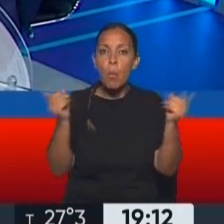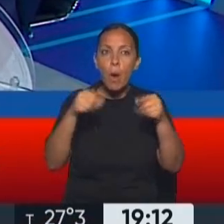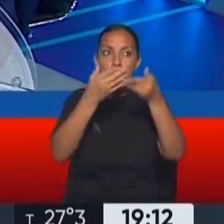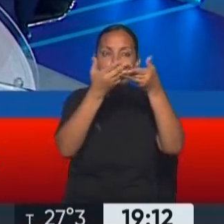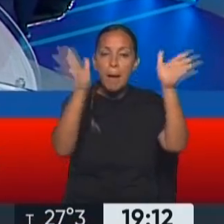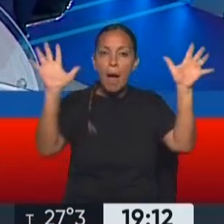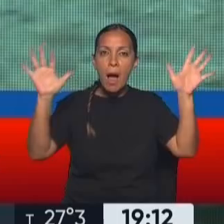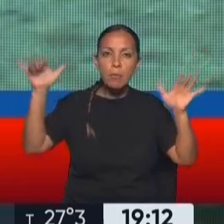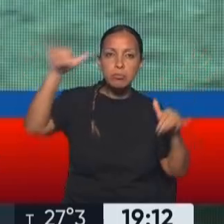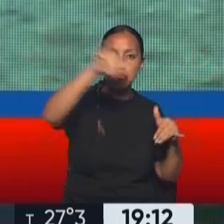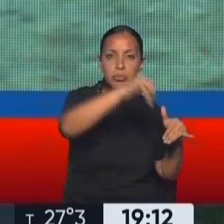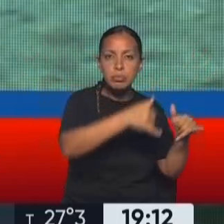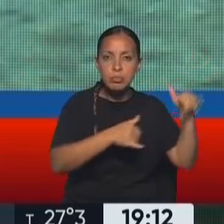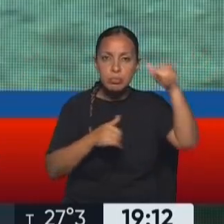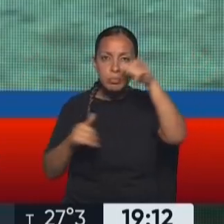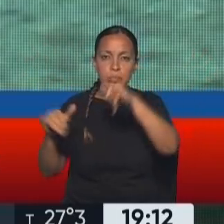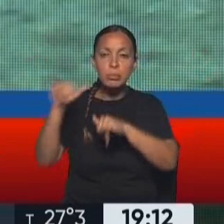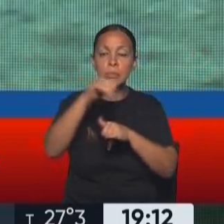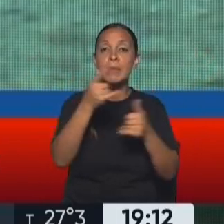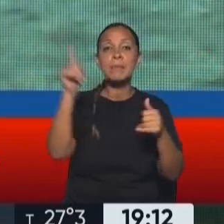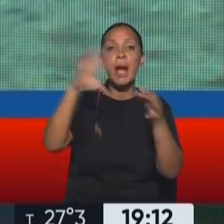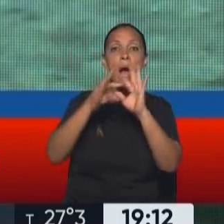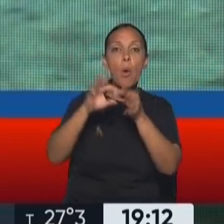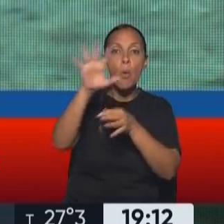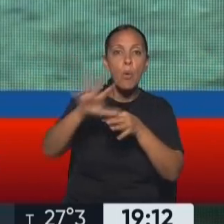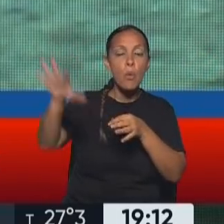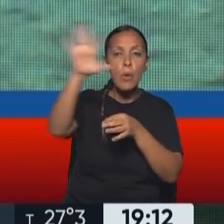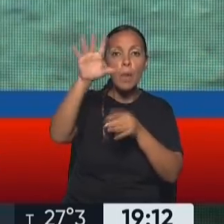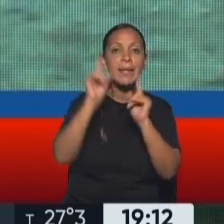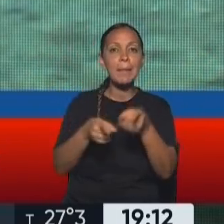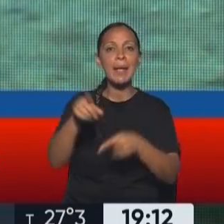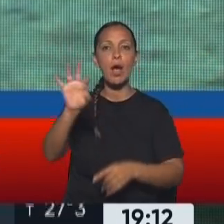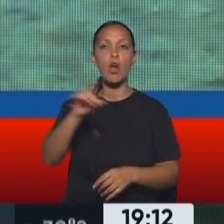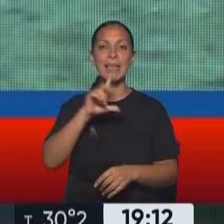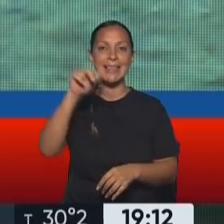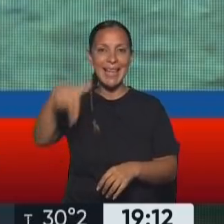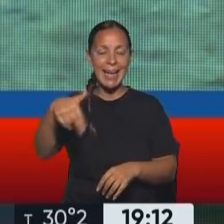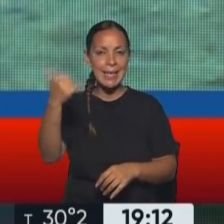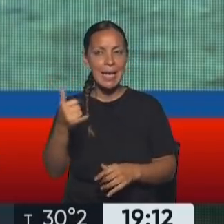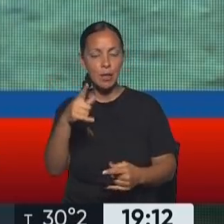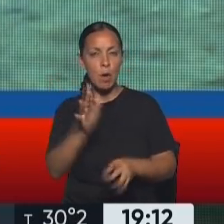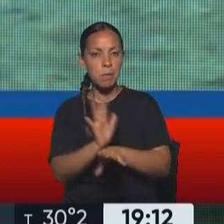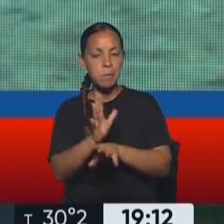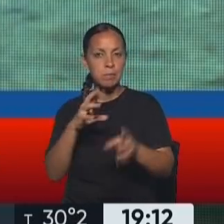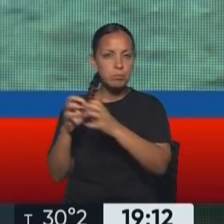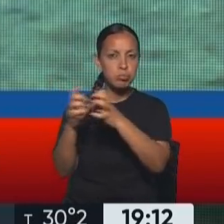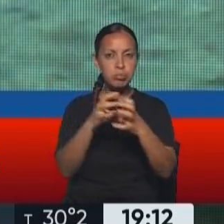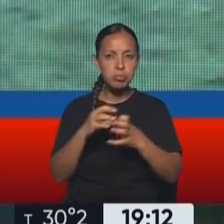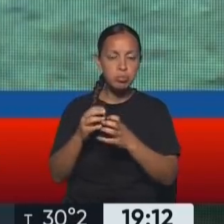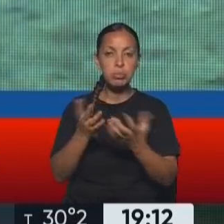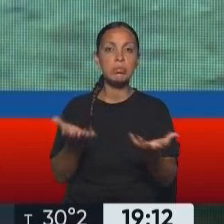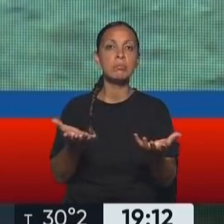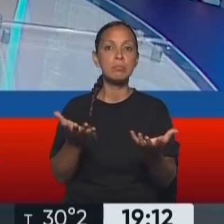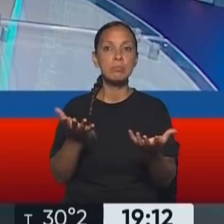exclusión aérea, mejor dicho, ha generado no solamente en Europa, sino en toda la OTAN una especie de debate que terminó en este